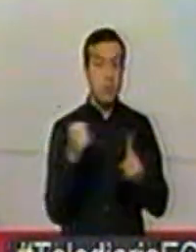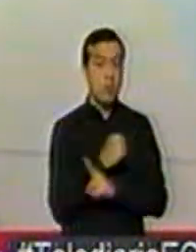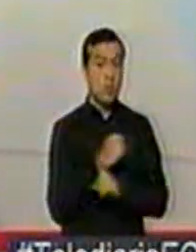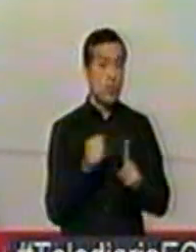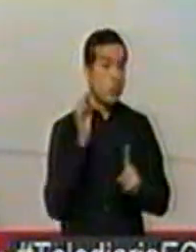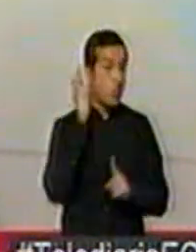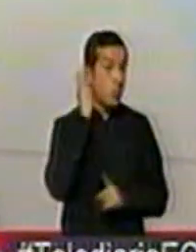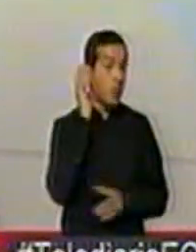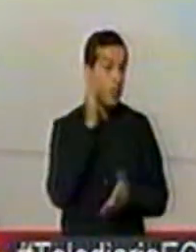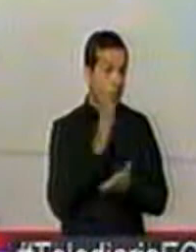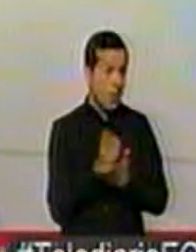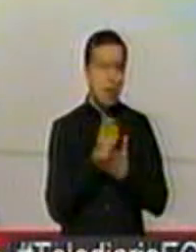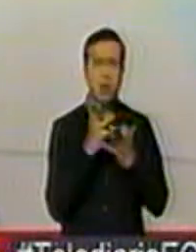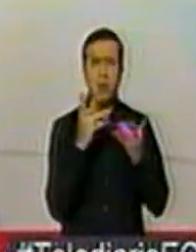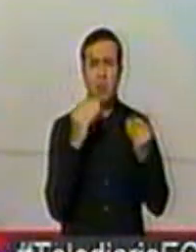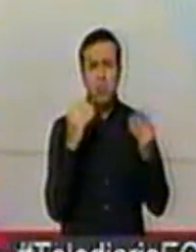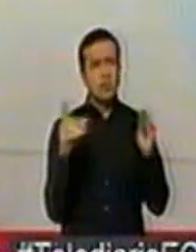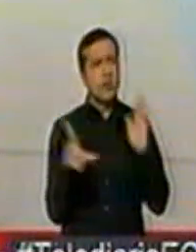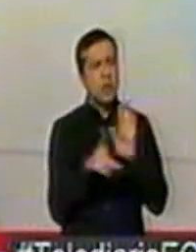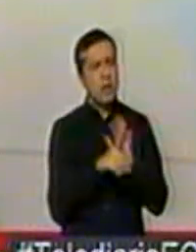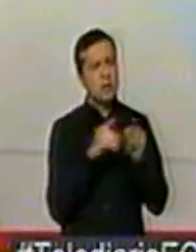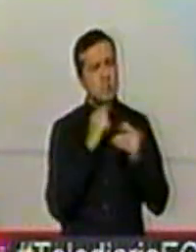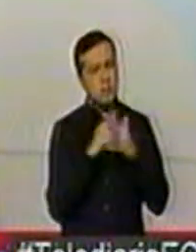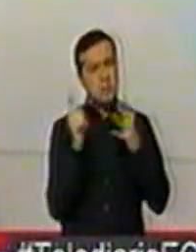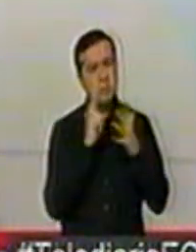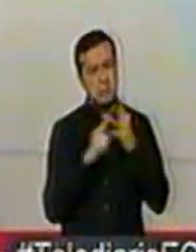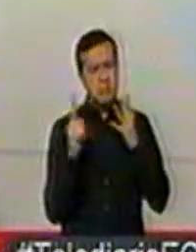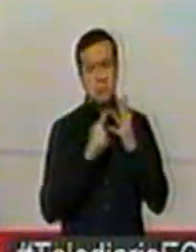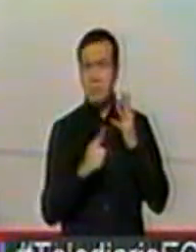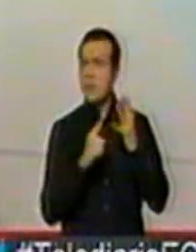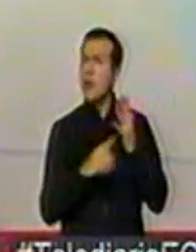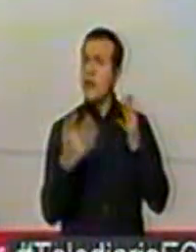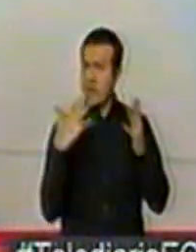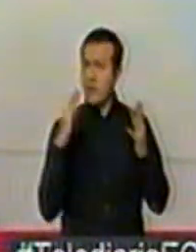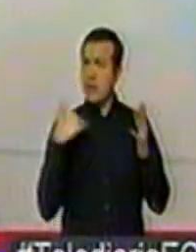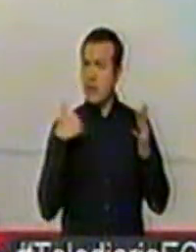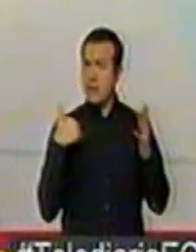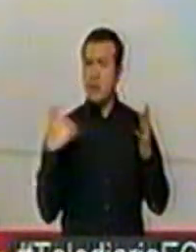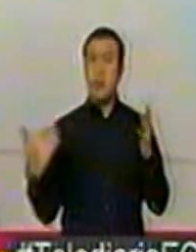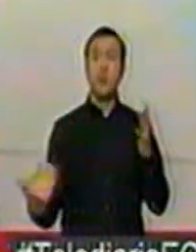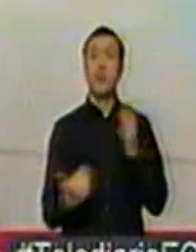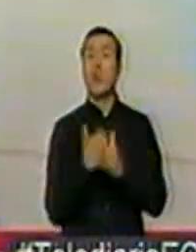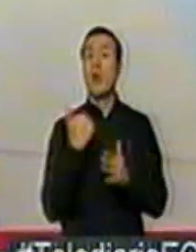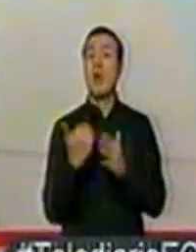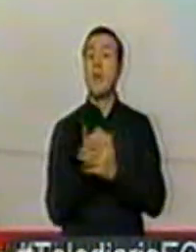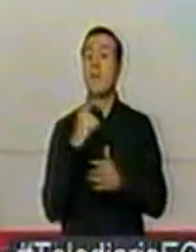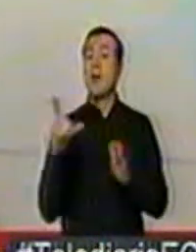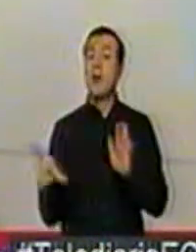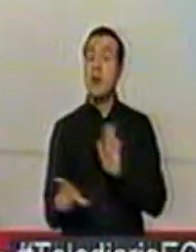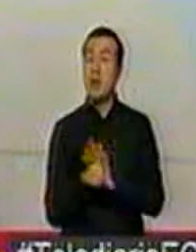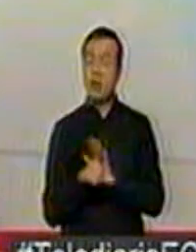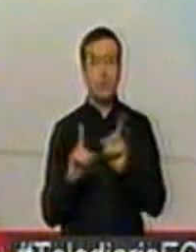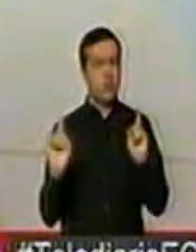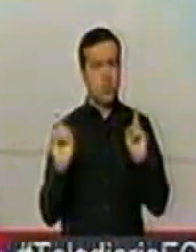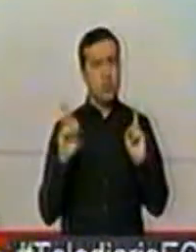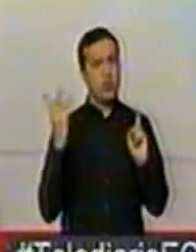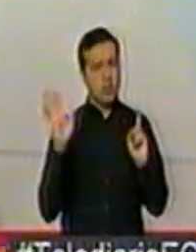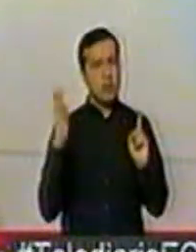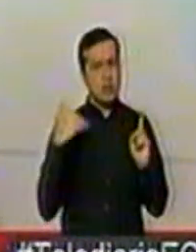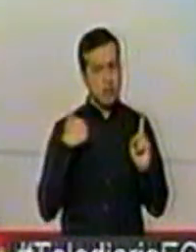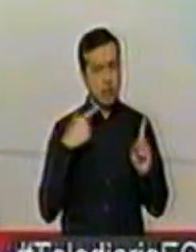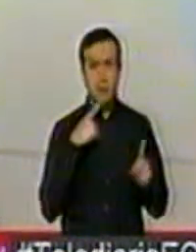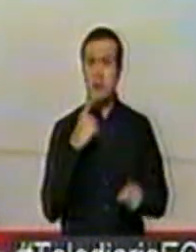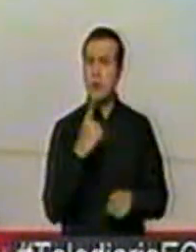las Mujeres. Es decir, hay una serie de elementos normativos que ya está. El país no necesita muchas veces crear nuevas leyes. Las leyes